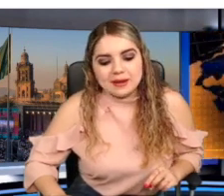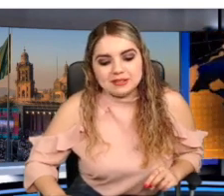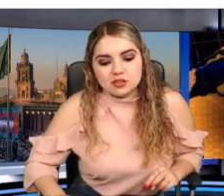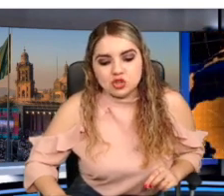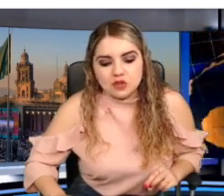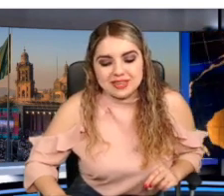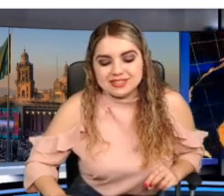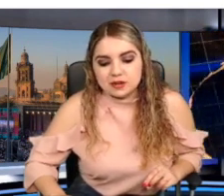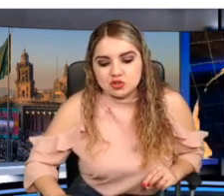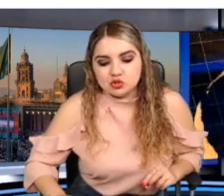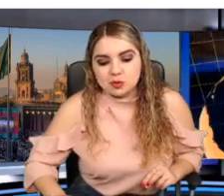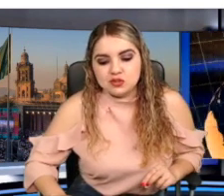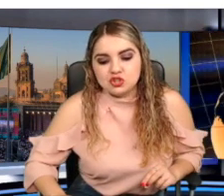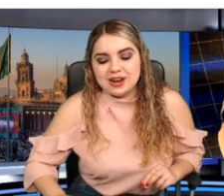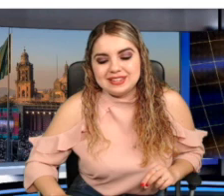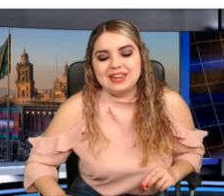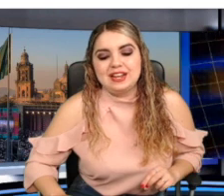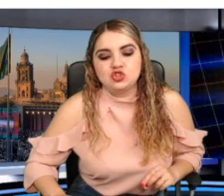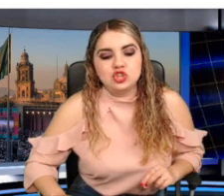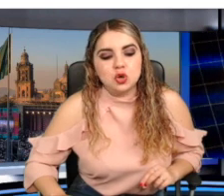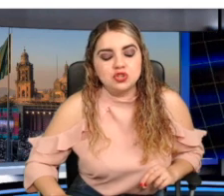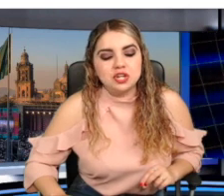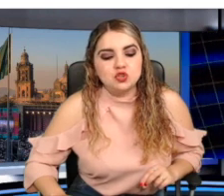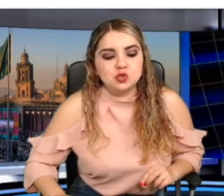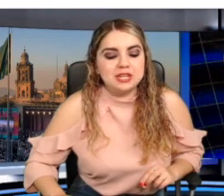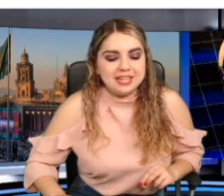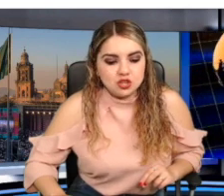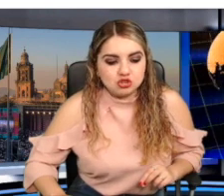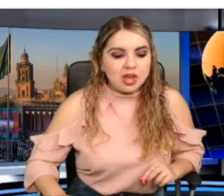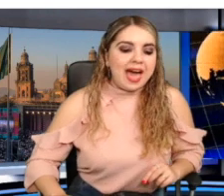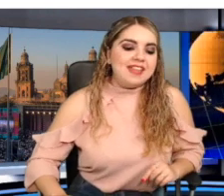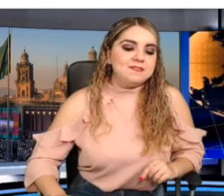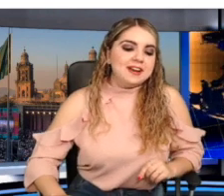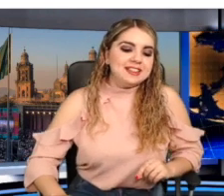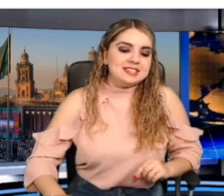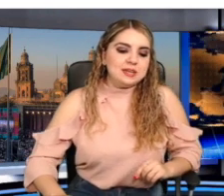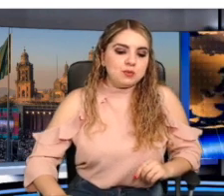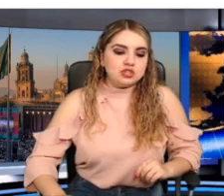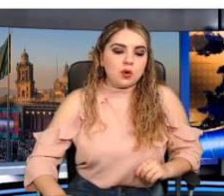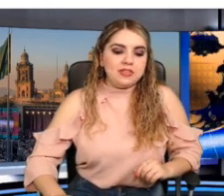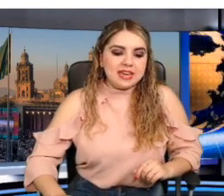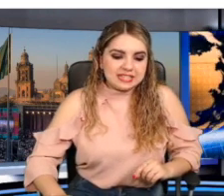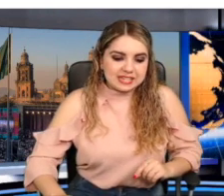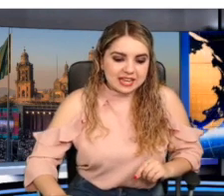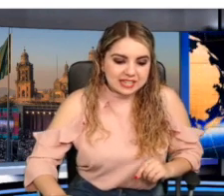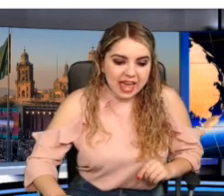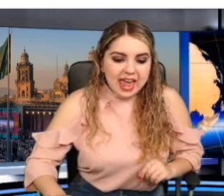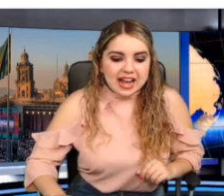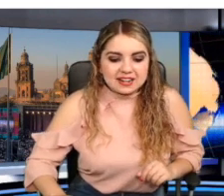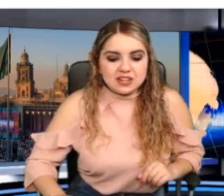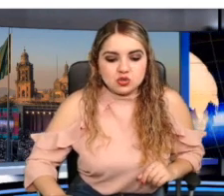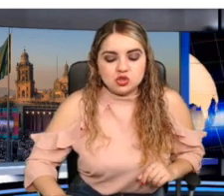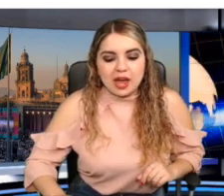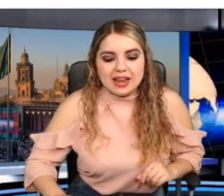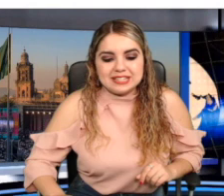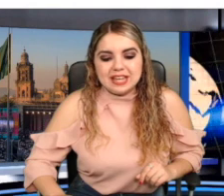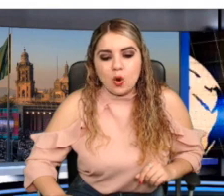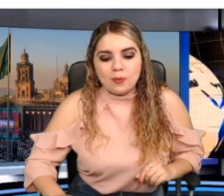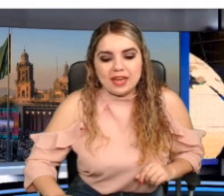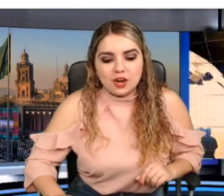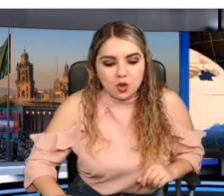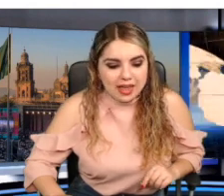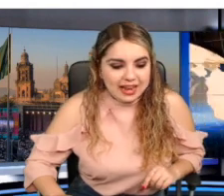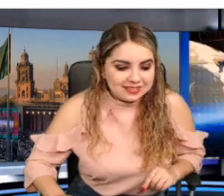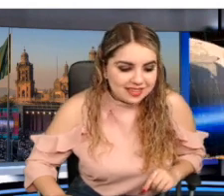por la prestación de servicios profesionales de creación de contenidos dirigidos a diferentes tipos de audiencias en las redes sociales